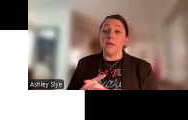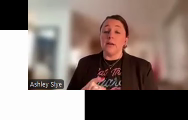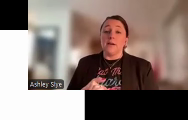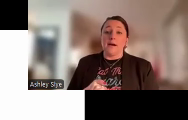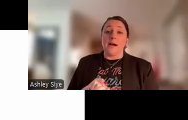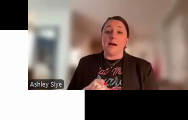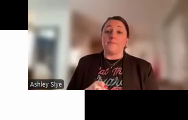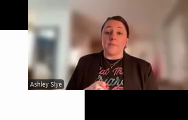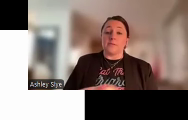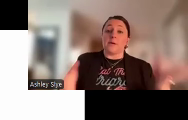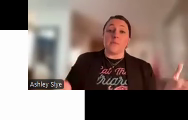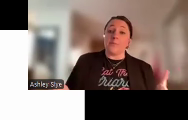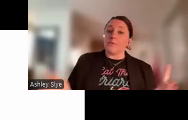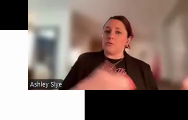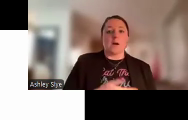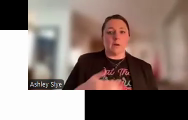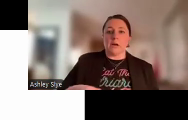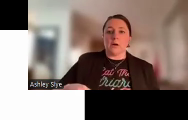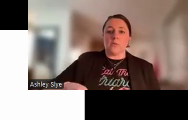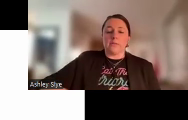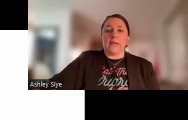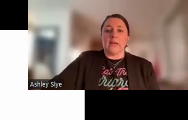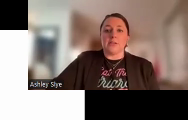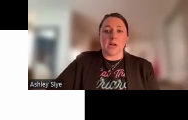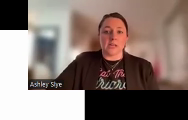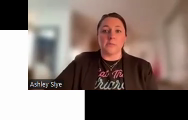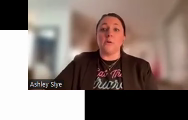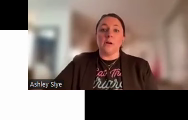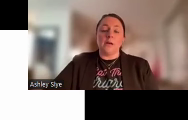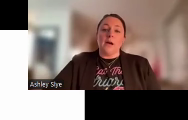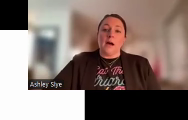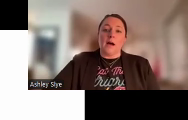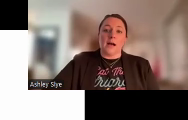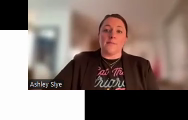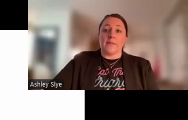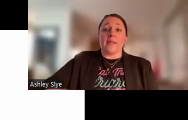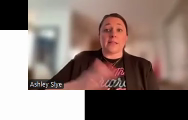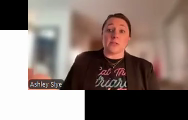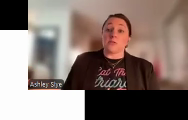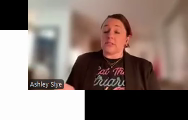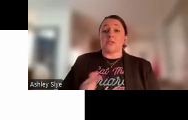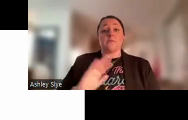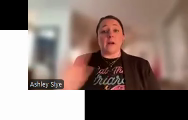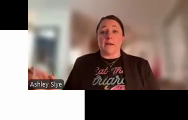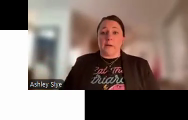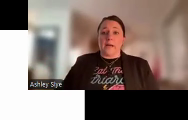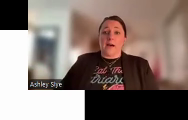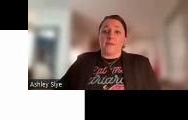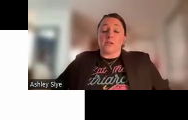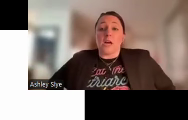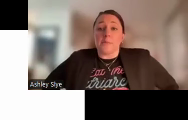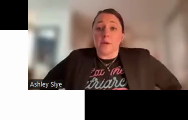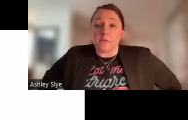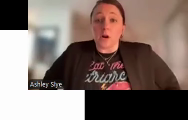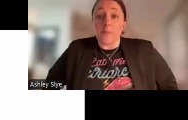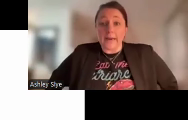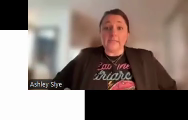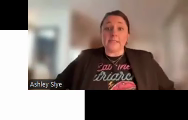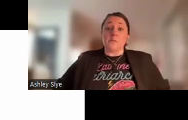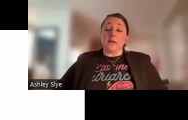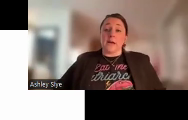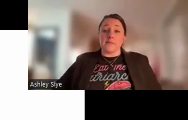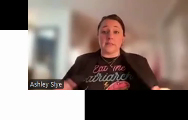tirar. Normalmente tienen hasta 30 días de su provisión que pueden tener en sus bolsas y está